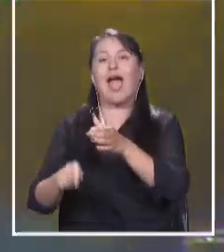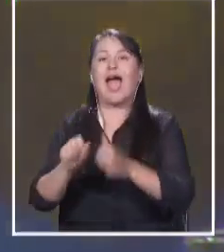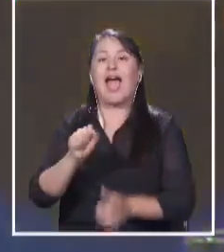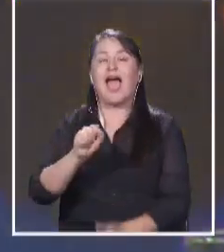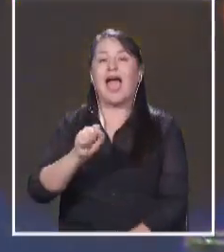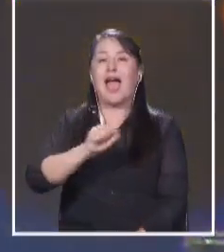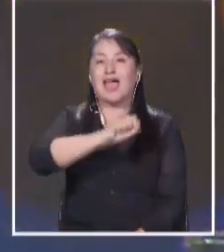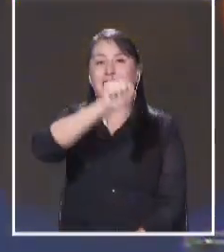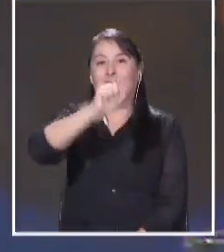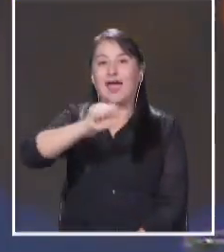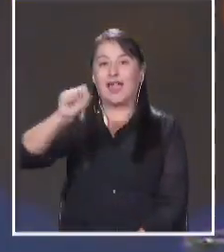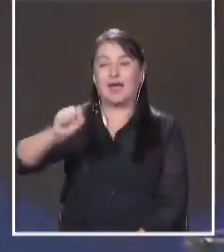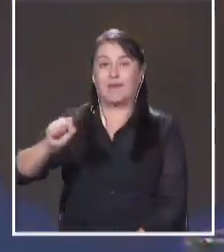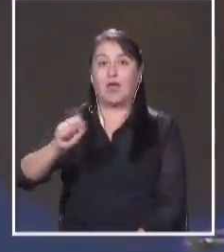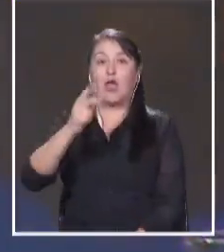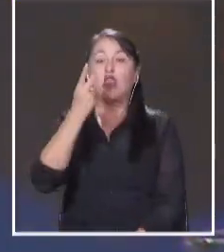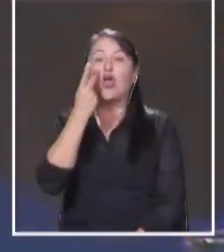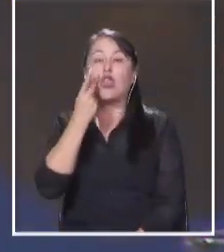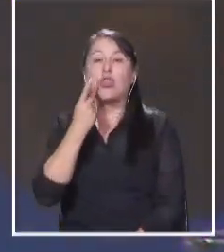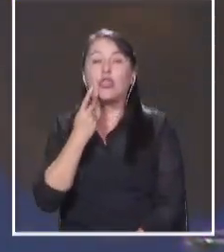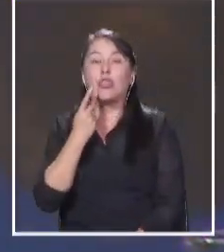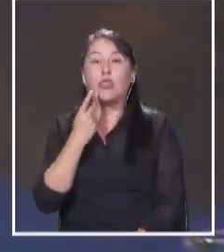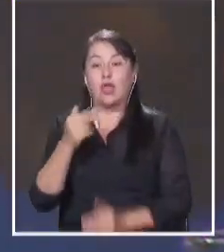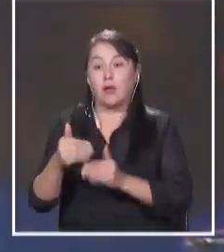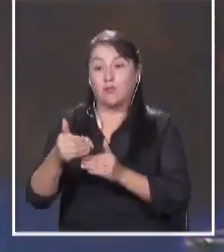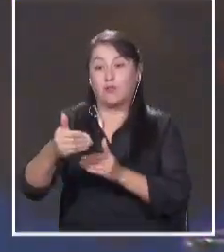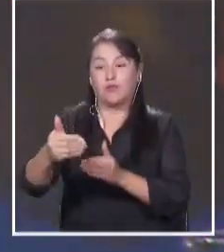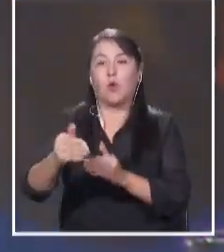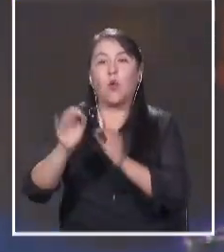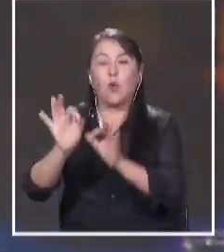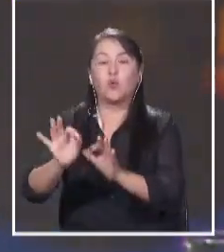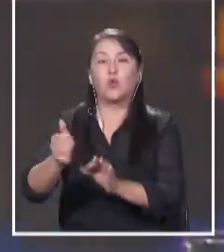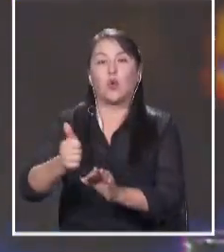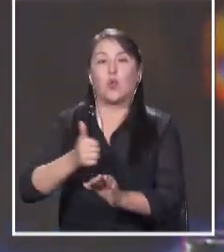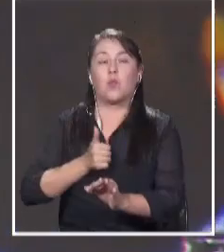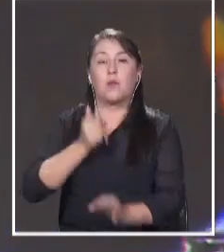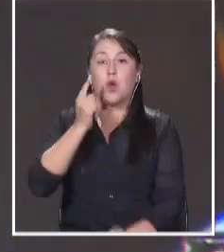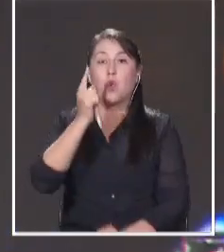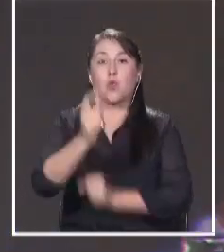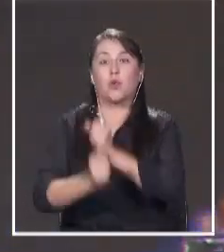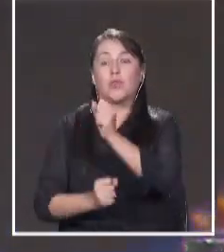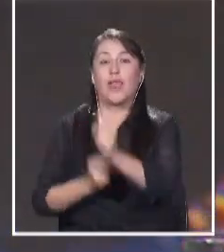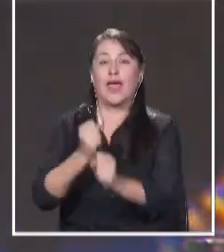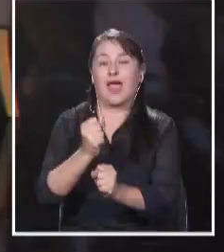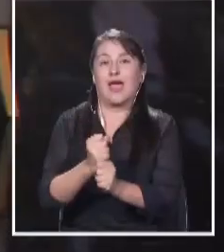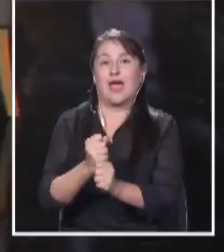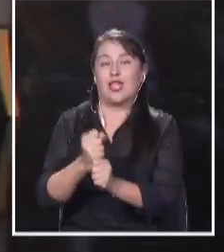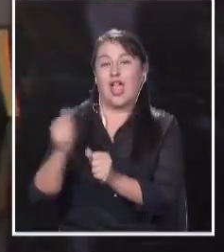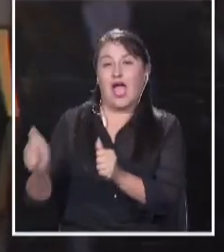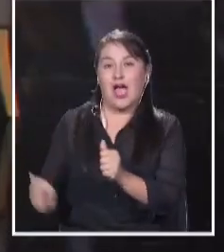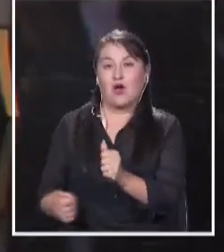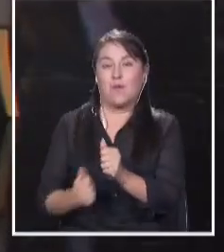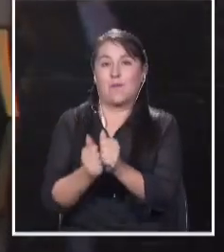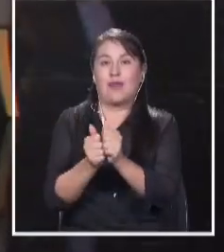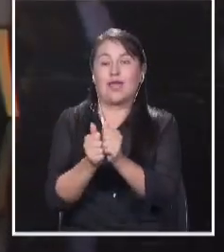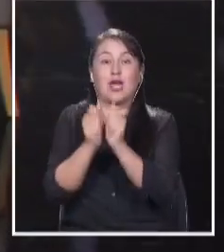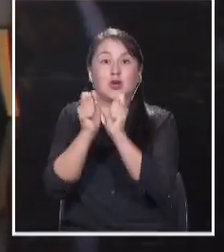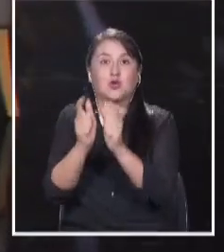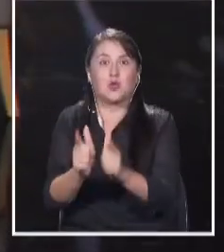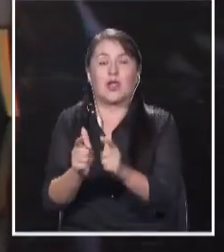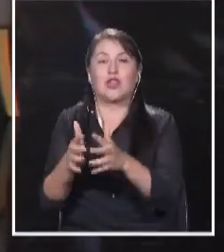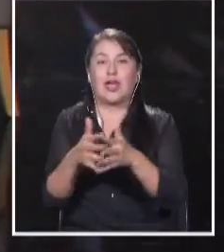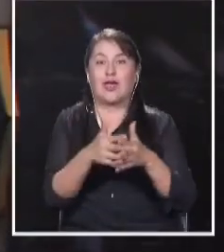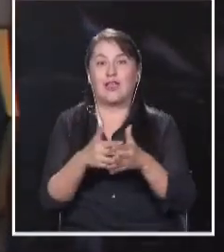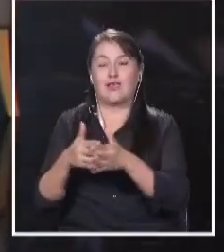2 días más se va a cumplir justo 1 año desde que tuvimos la suerte de acompañar al explorador